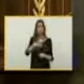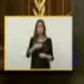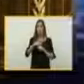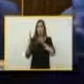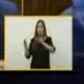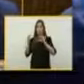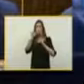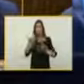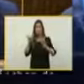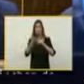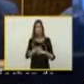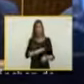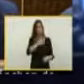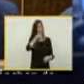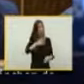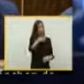tú has dicho eso,